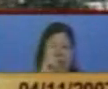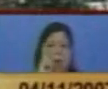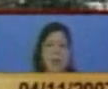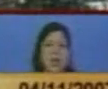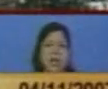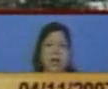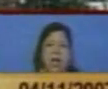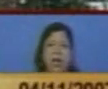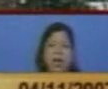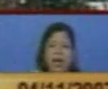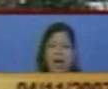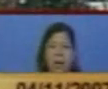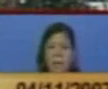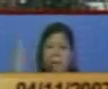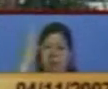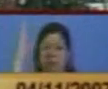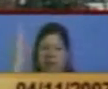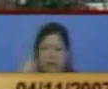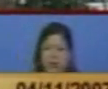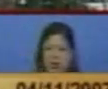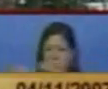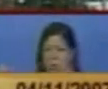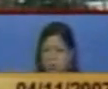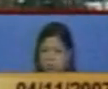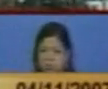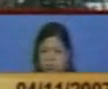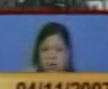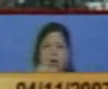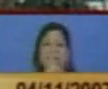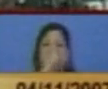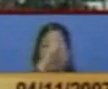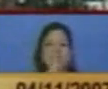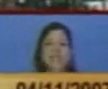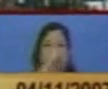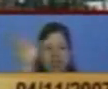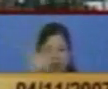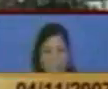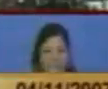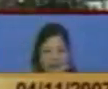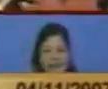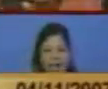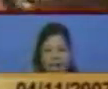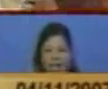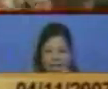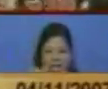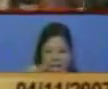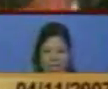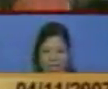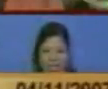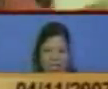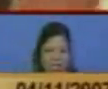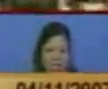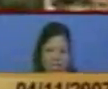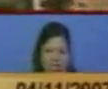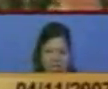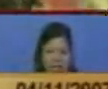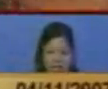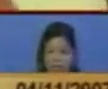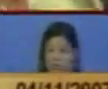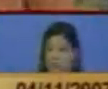a quemarnos el Panteón Nacional, a quemarnos el centro de Caracas? Así de gratis.